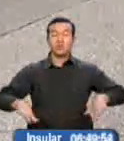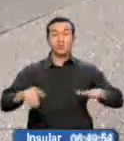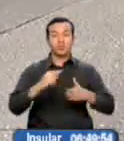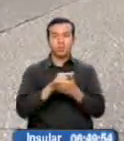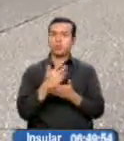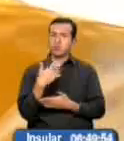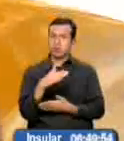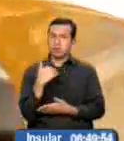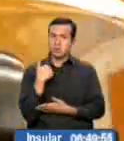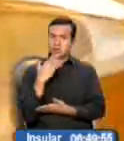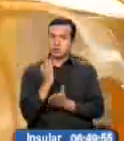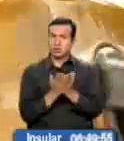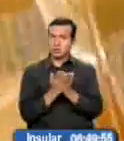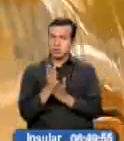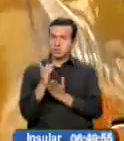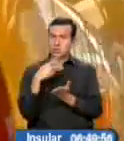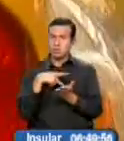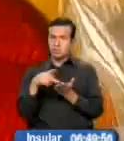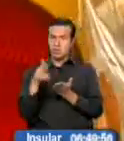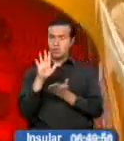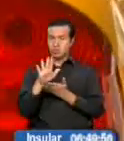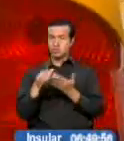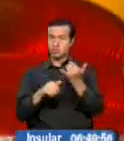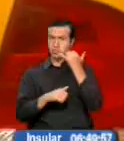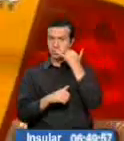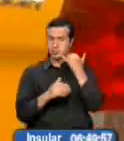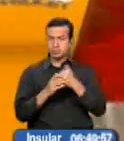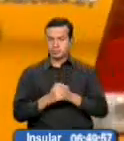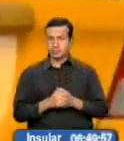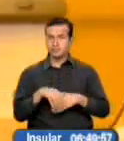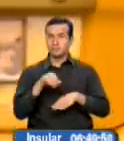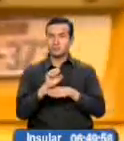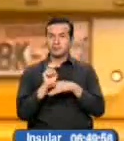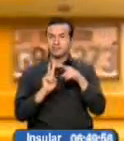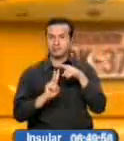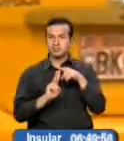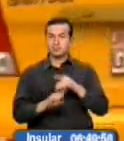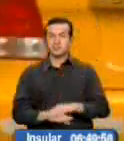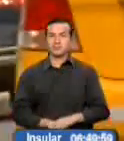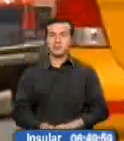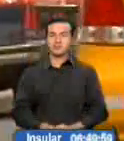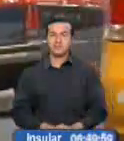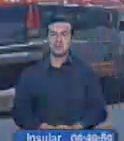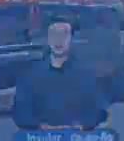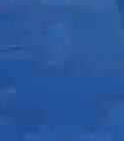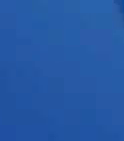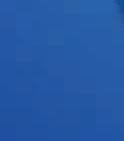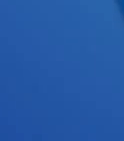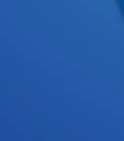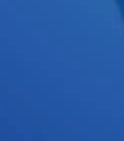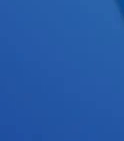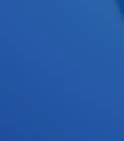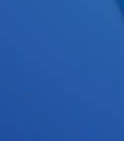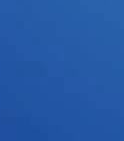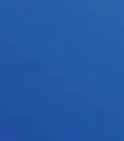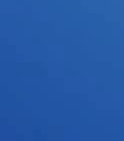que cuenten con el servicio de pago desde el celular. Mirta Carrillo, Ecuador TV.